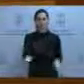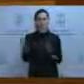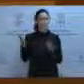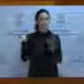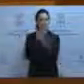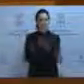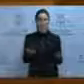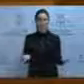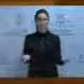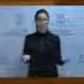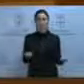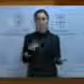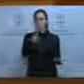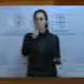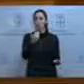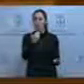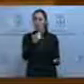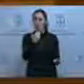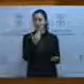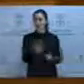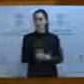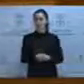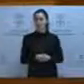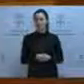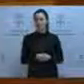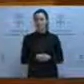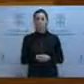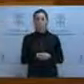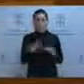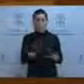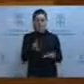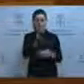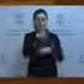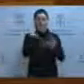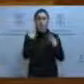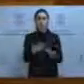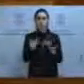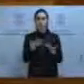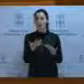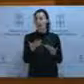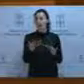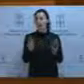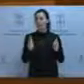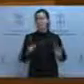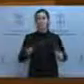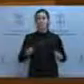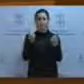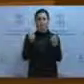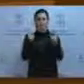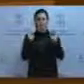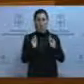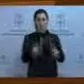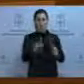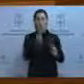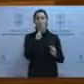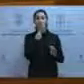le voy a decir algo a quien esa invocación hizo. Si hoy en la actualidad está en vigor en Asturias unos beneficios